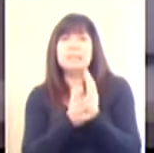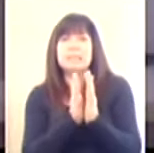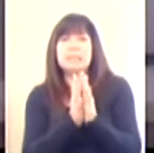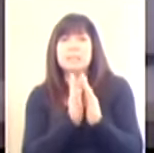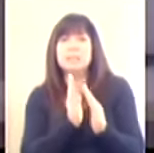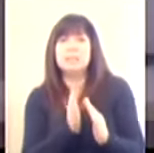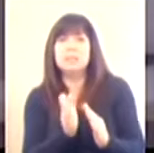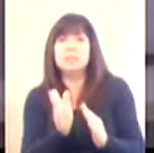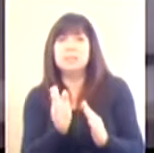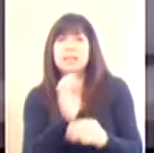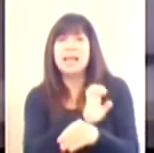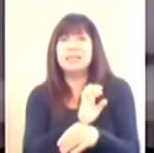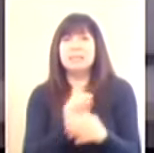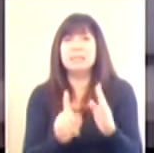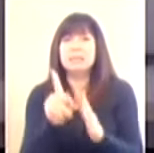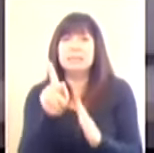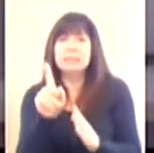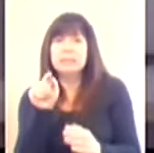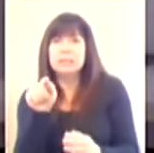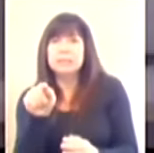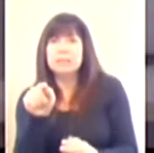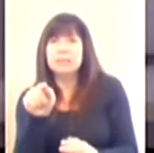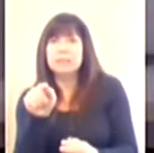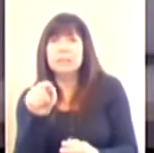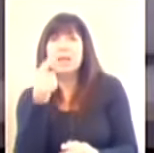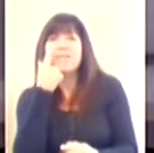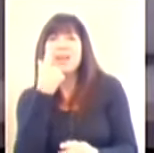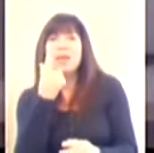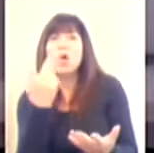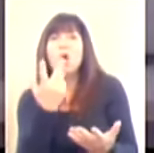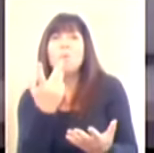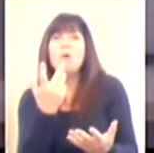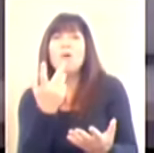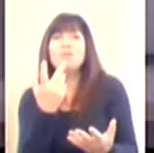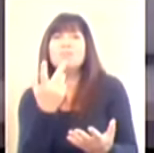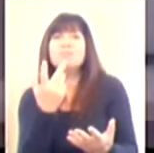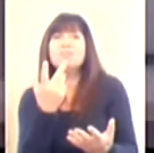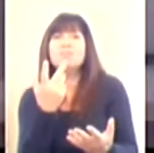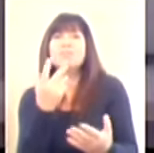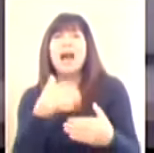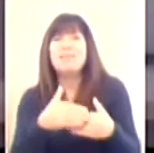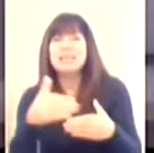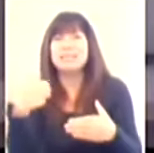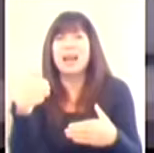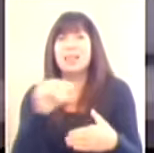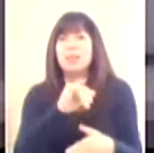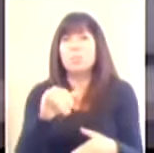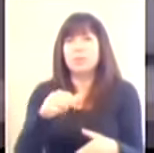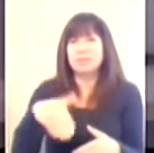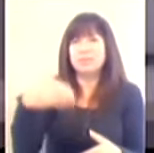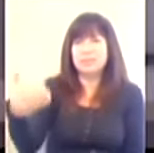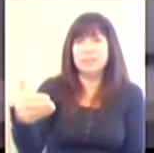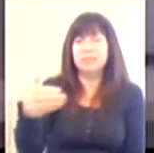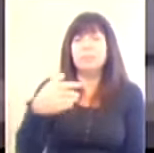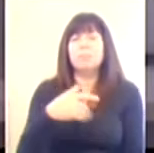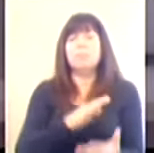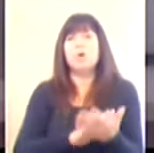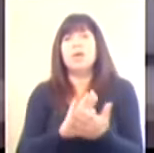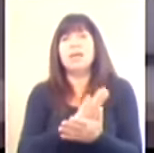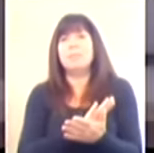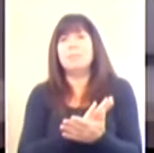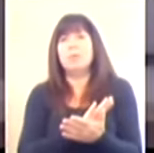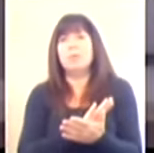evitamos que este momento hipoteque el futuro que viene después. Entonces, el espacio de reflexión de este webinar es eso, pero, por ejemplo, en el sector